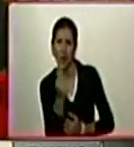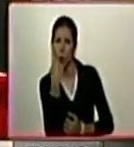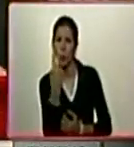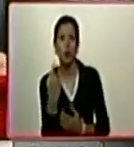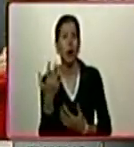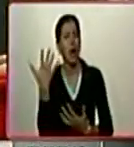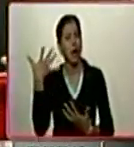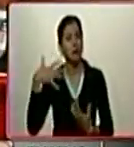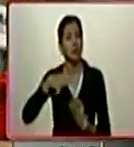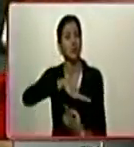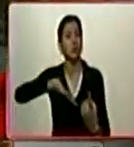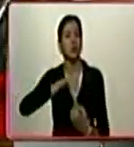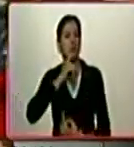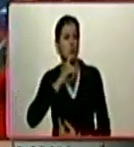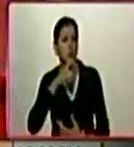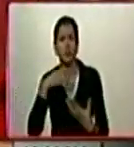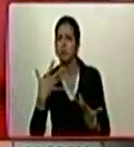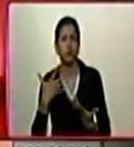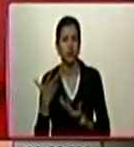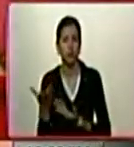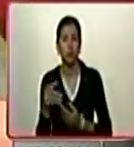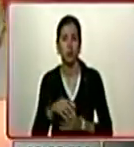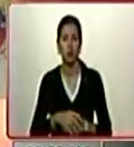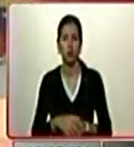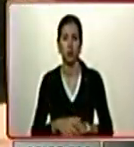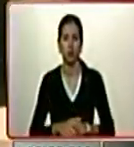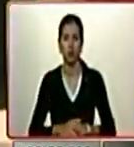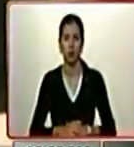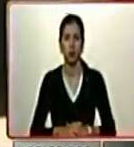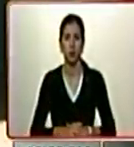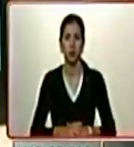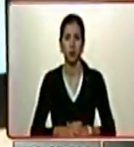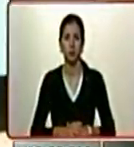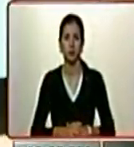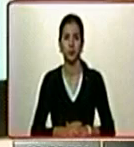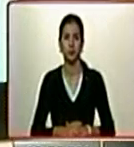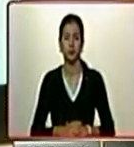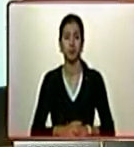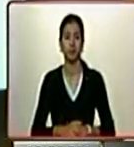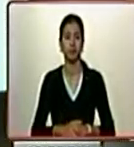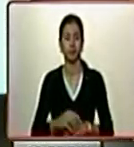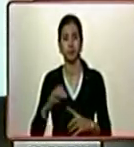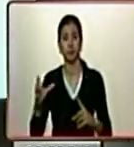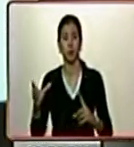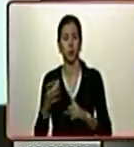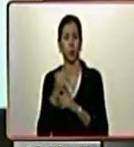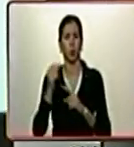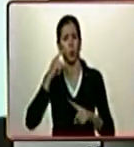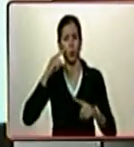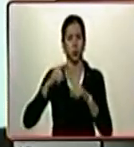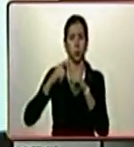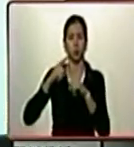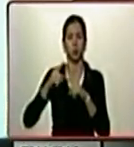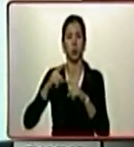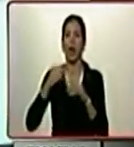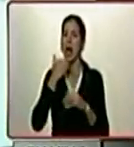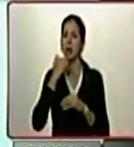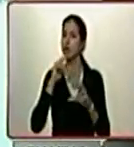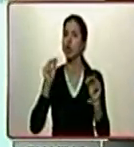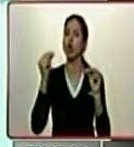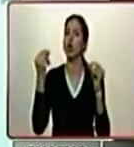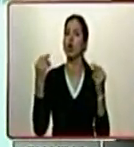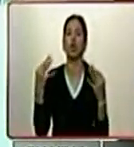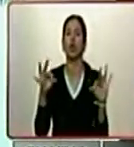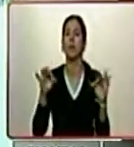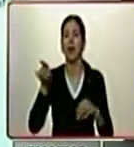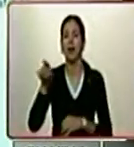bien comprometida donde se suscitó una actividad de anormalidad en la población de San